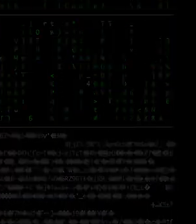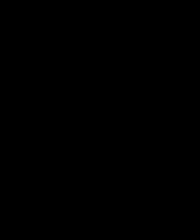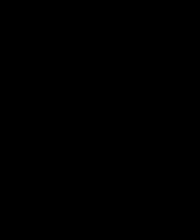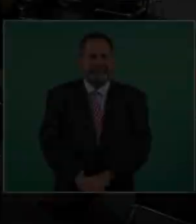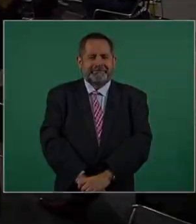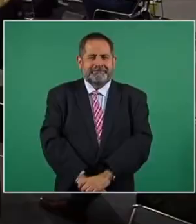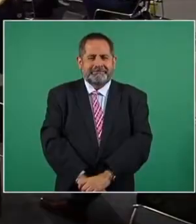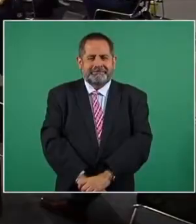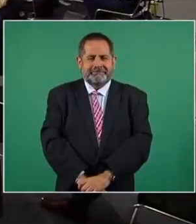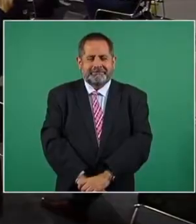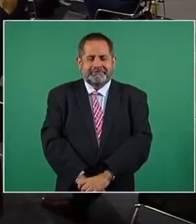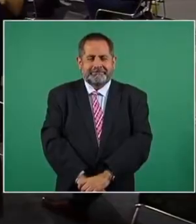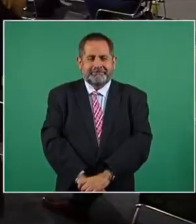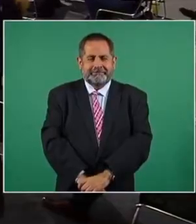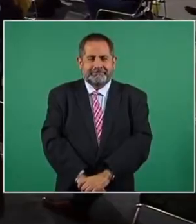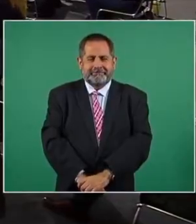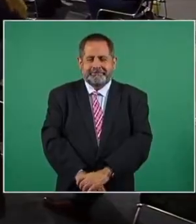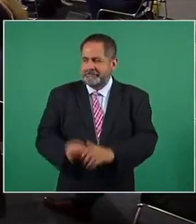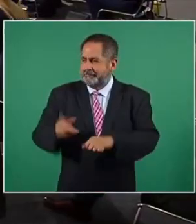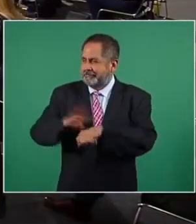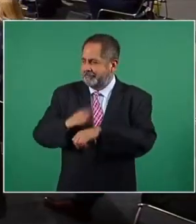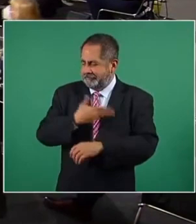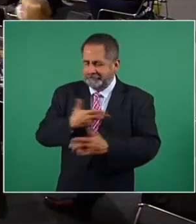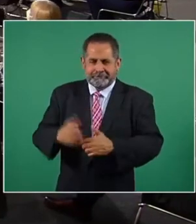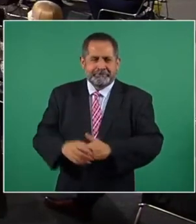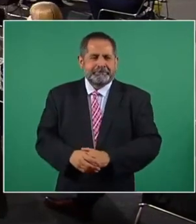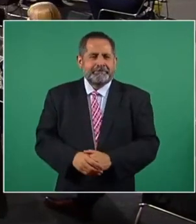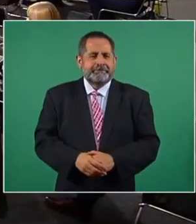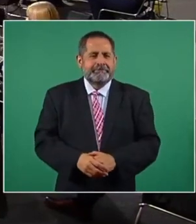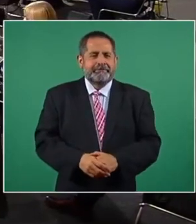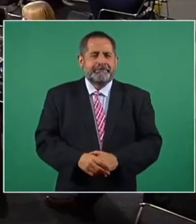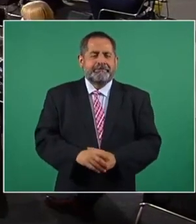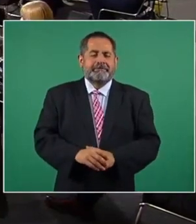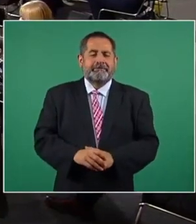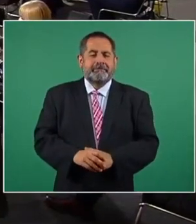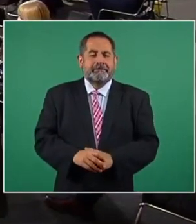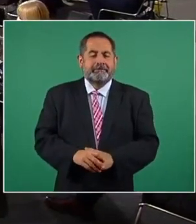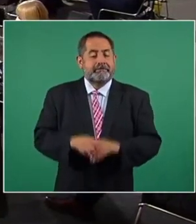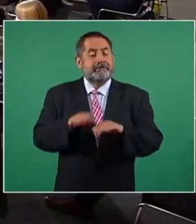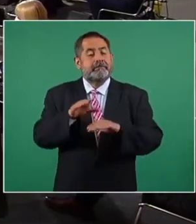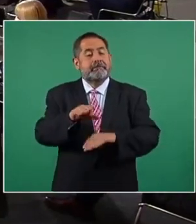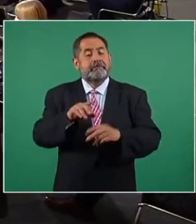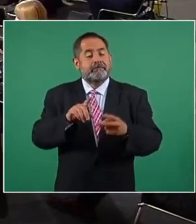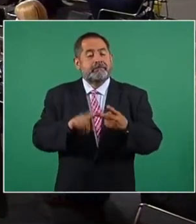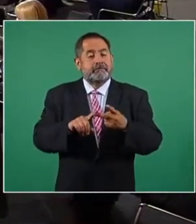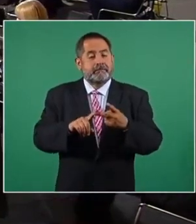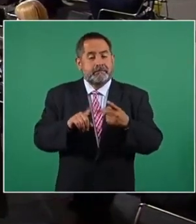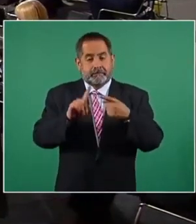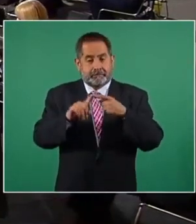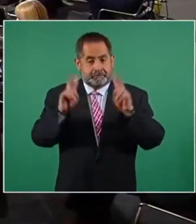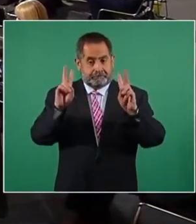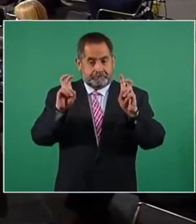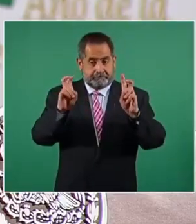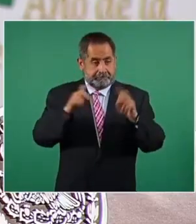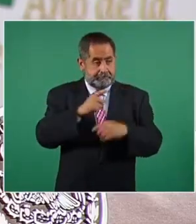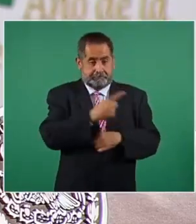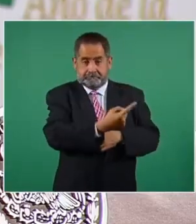Obrador. Con su venia, presidente. No, bueno, respecto a los temas de espionaje